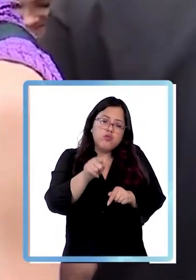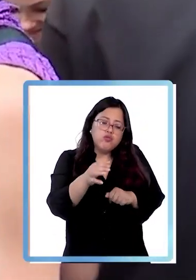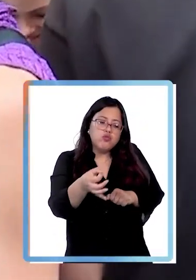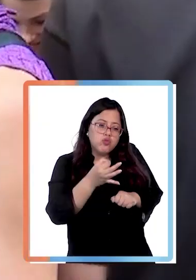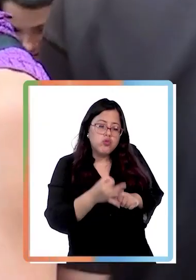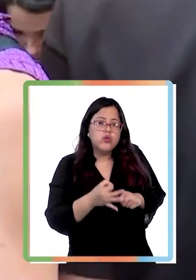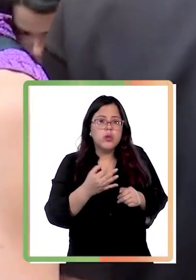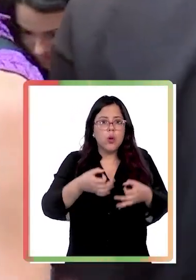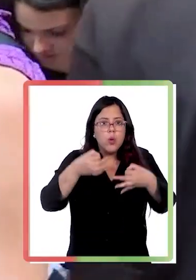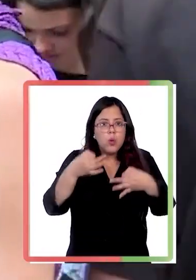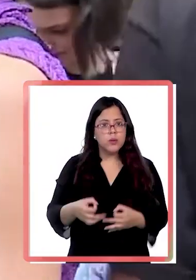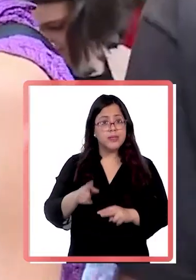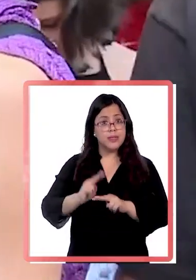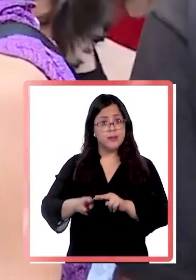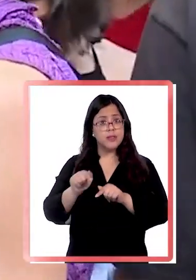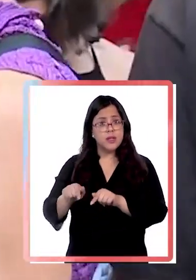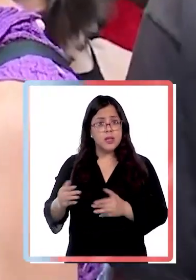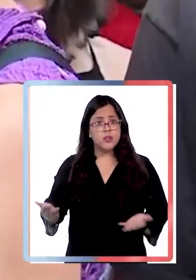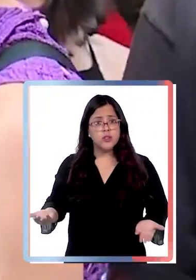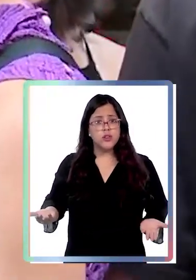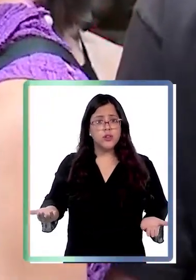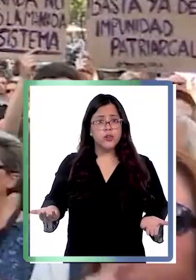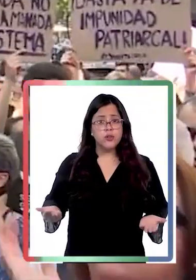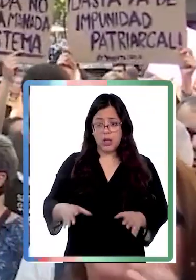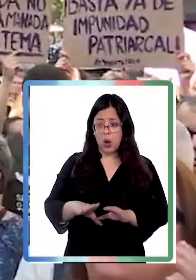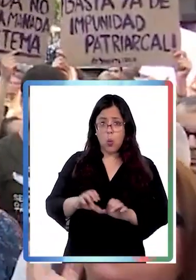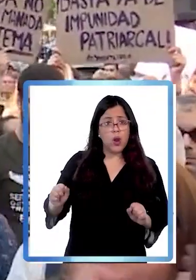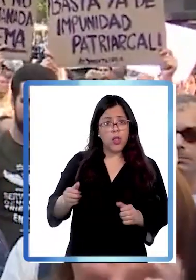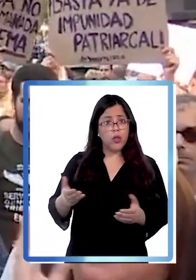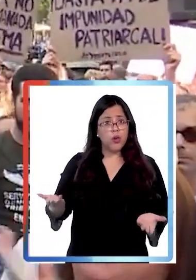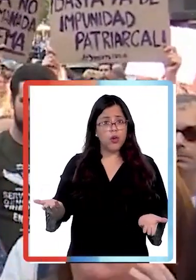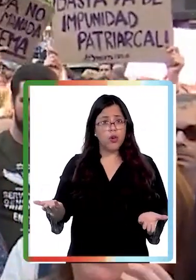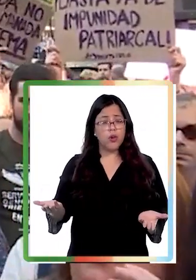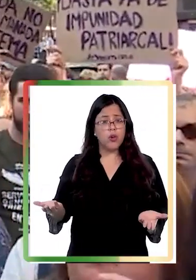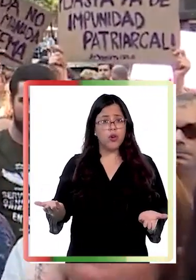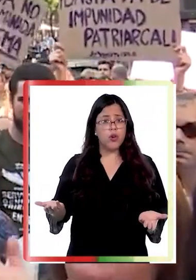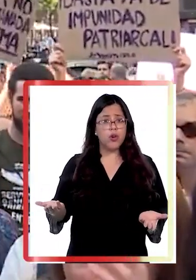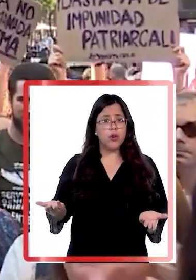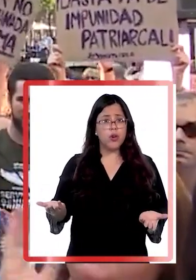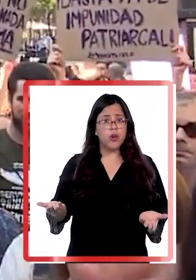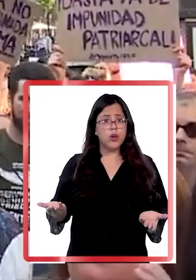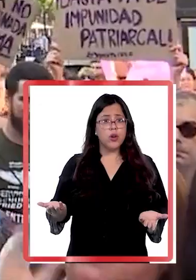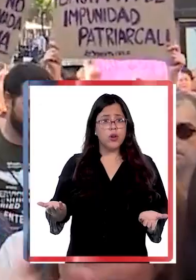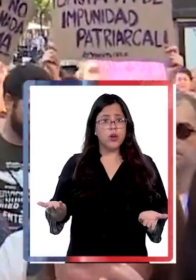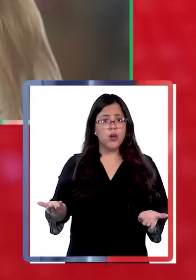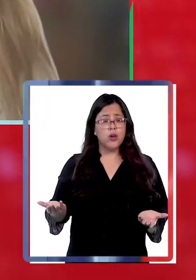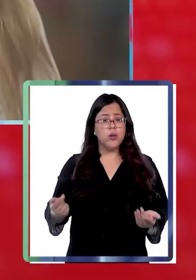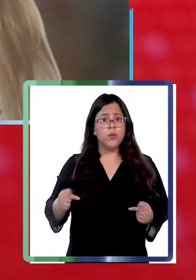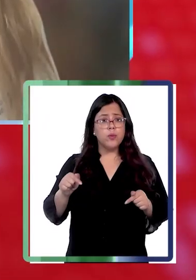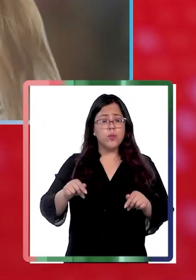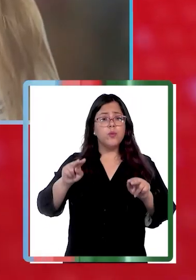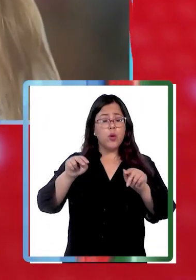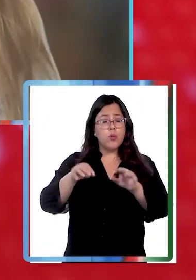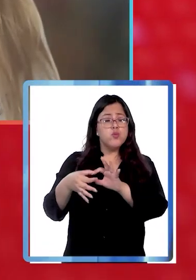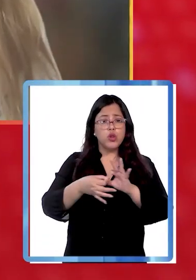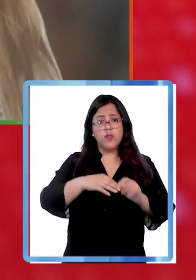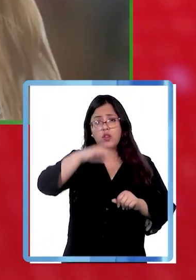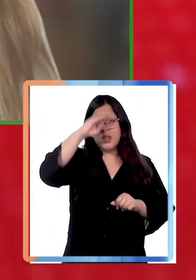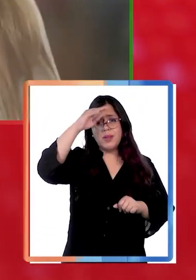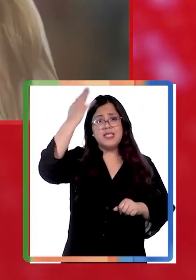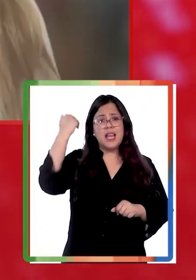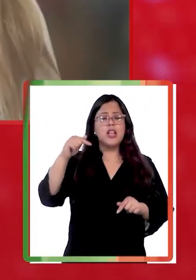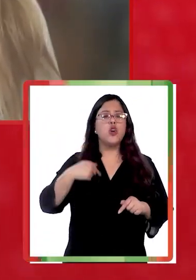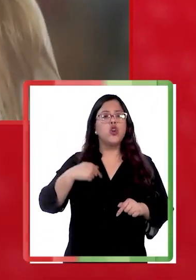acceder a lo que se le está pidiendo, en el minuto en que se va a hacer la acción, está de acuerdo, por, como te digo, las